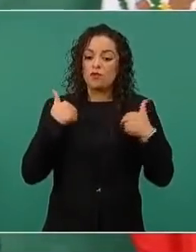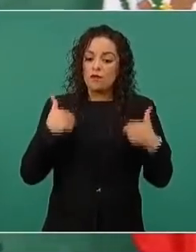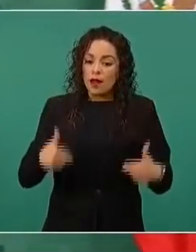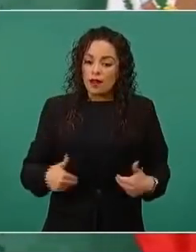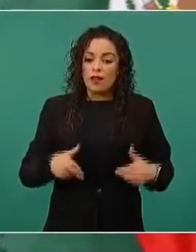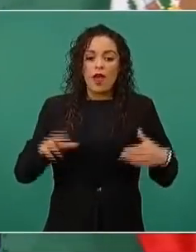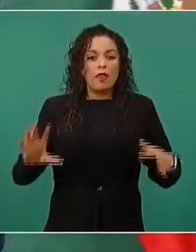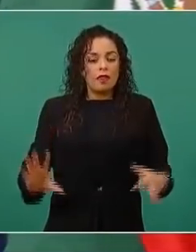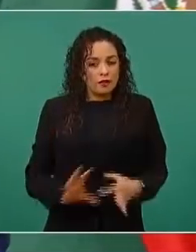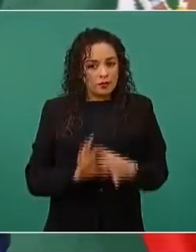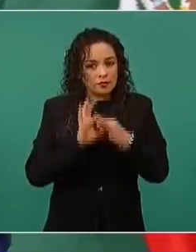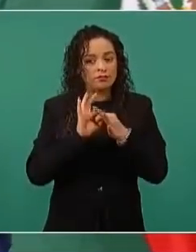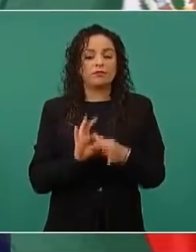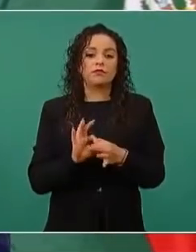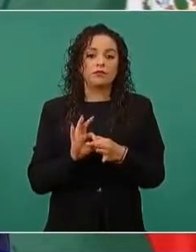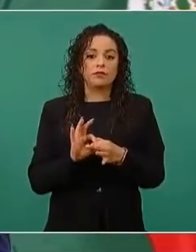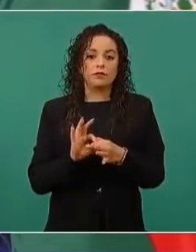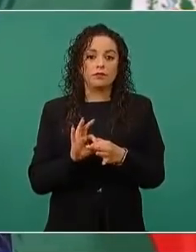partir de ahí